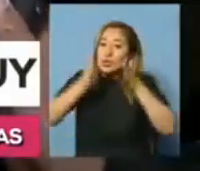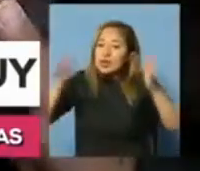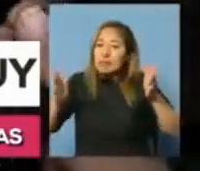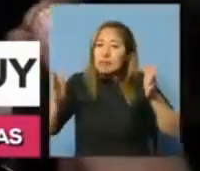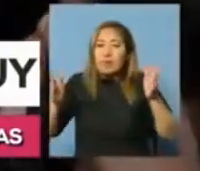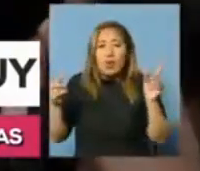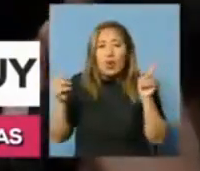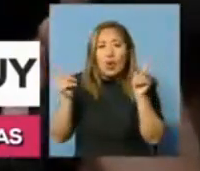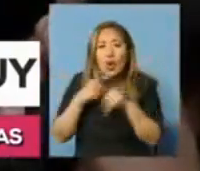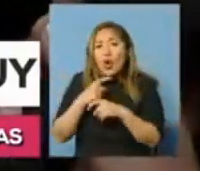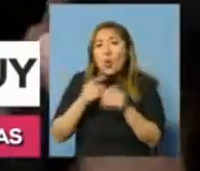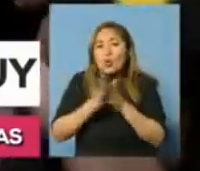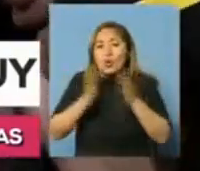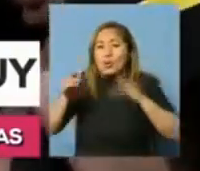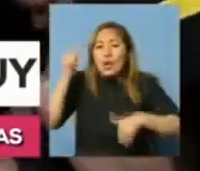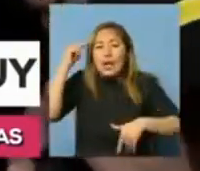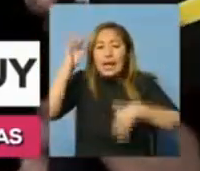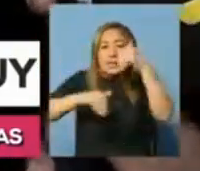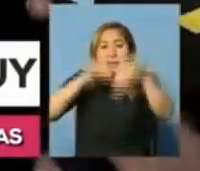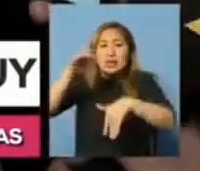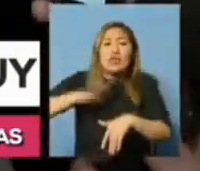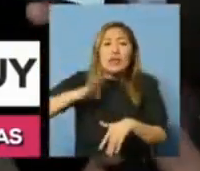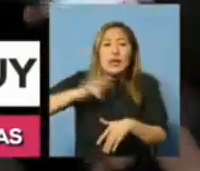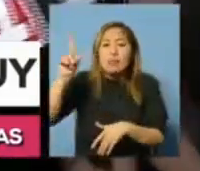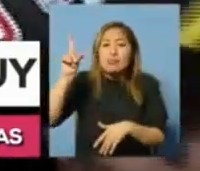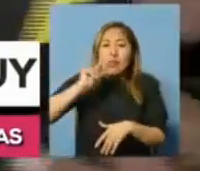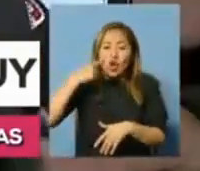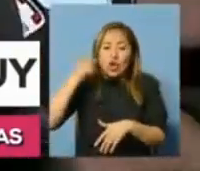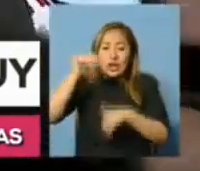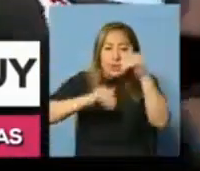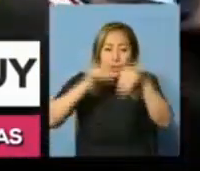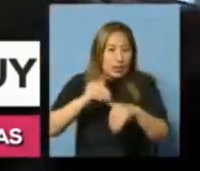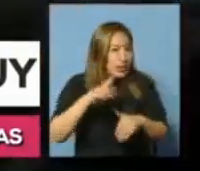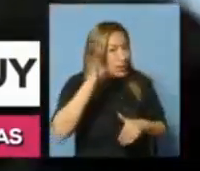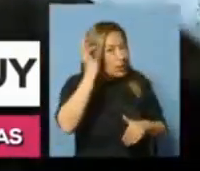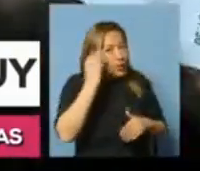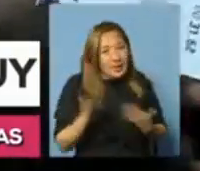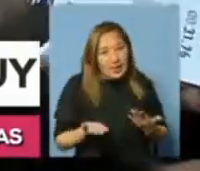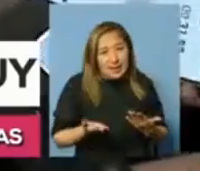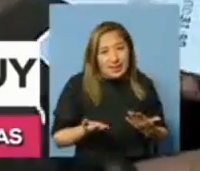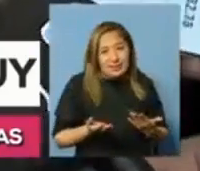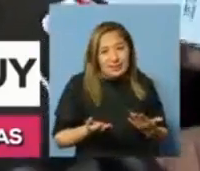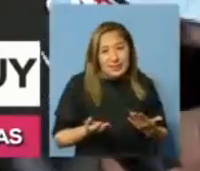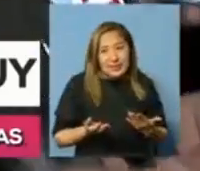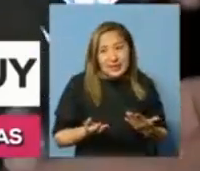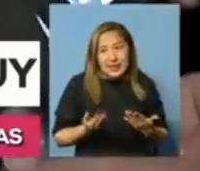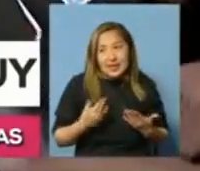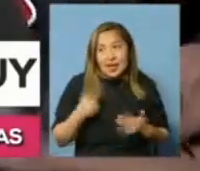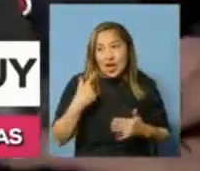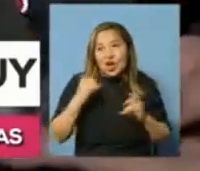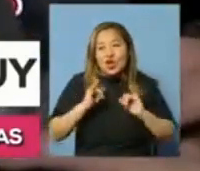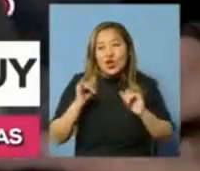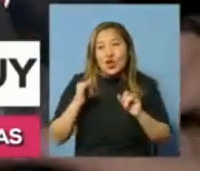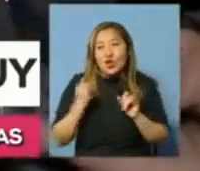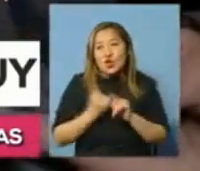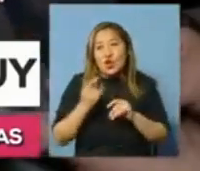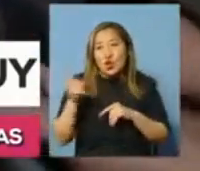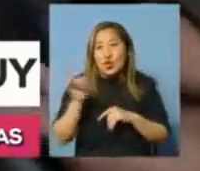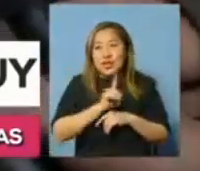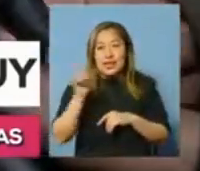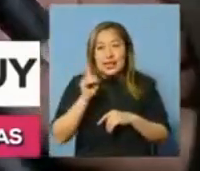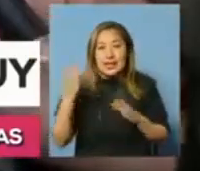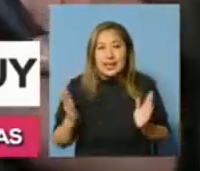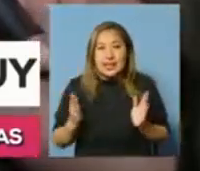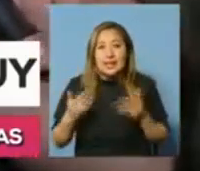¿Cómo analiza usted las elecciones ya a día de que se realicen estas PASO? Bueno, ustedes saben que no estamos así como en esto. Yo no